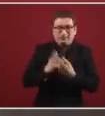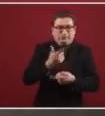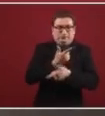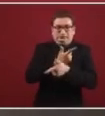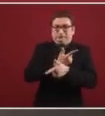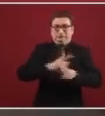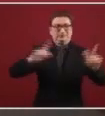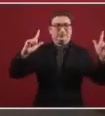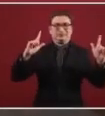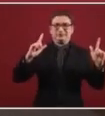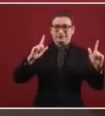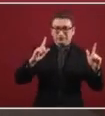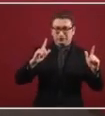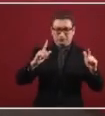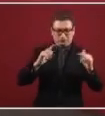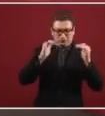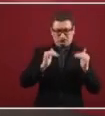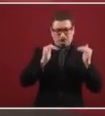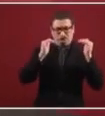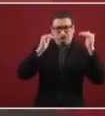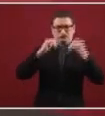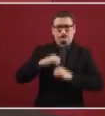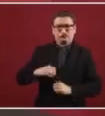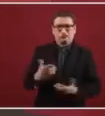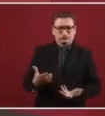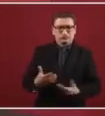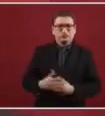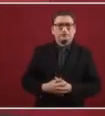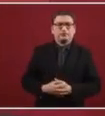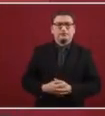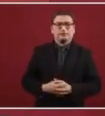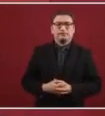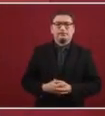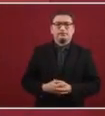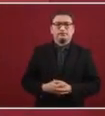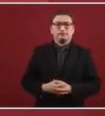libre y soberano.